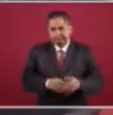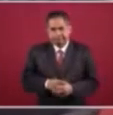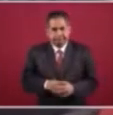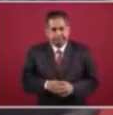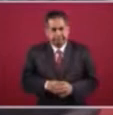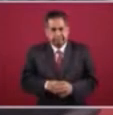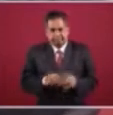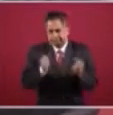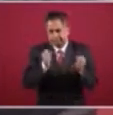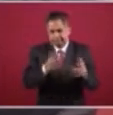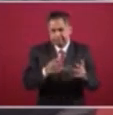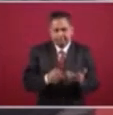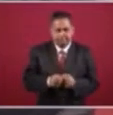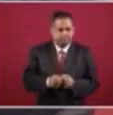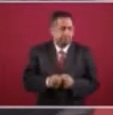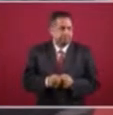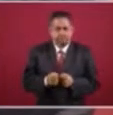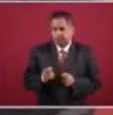mucha